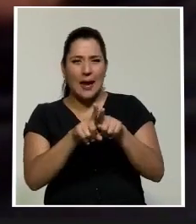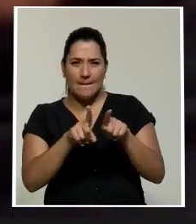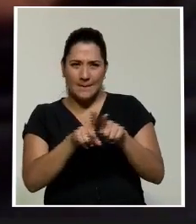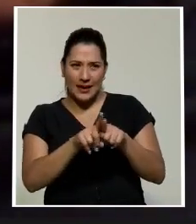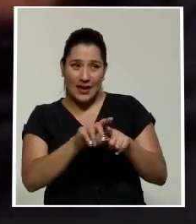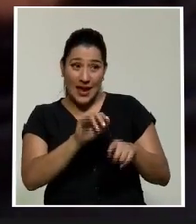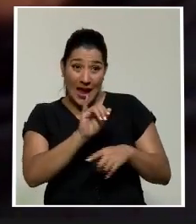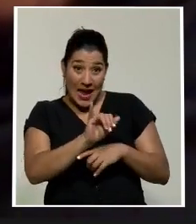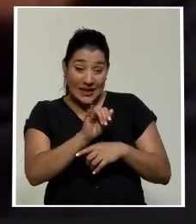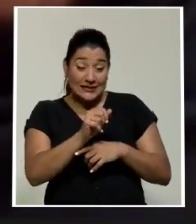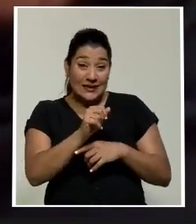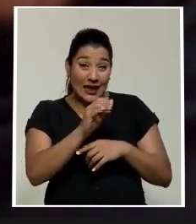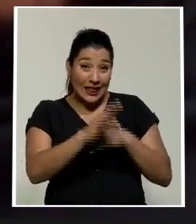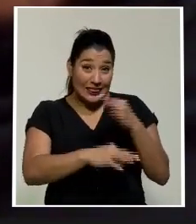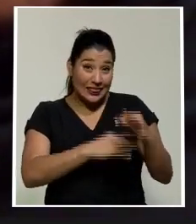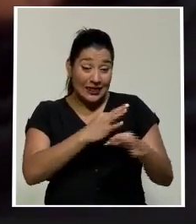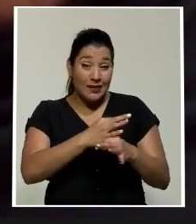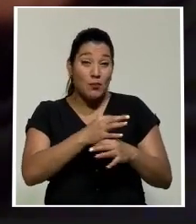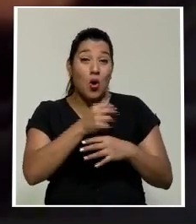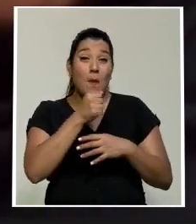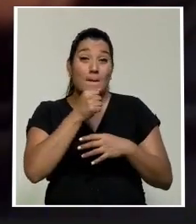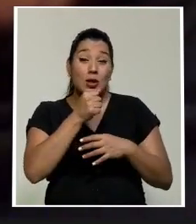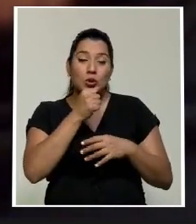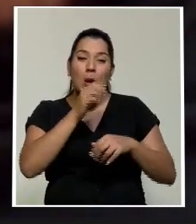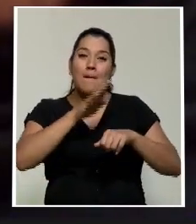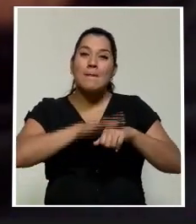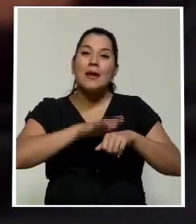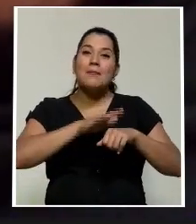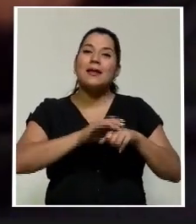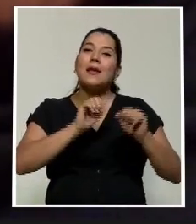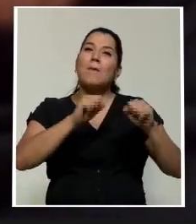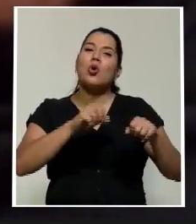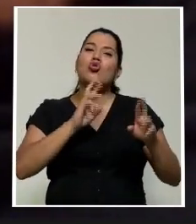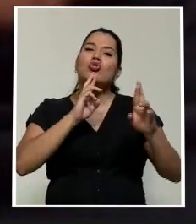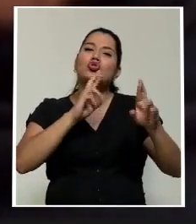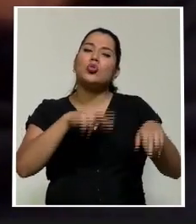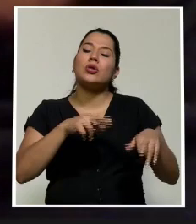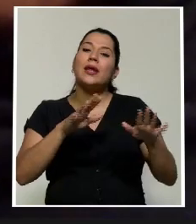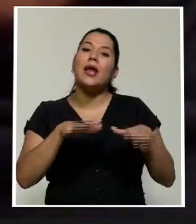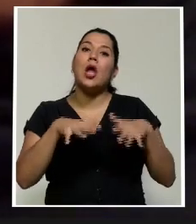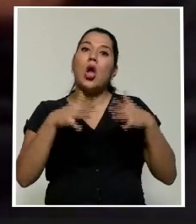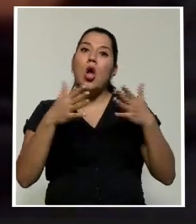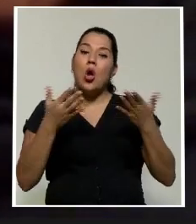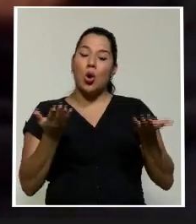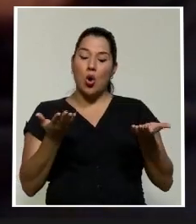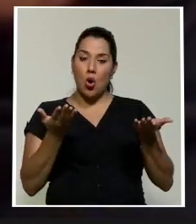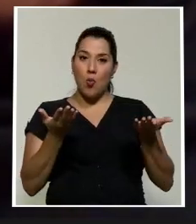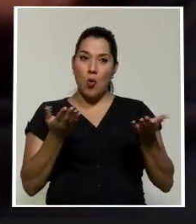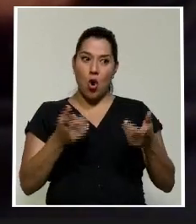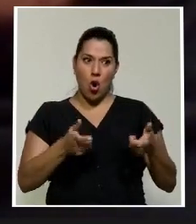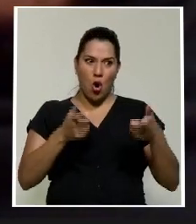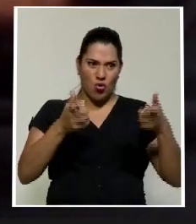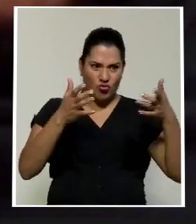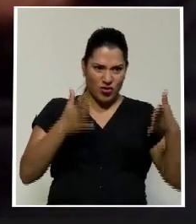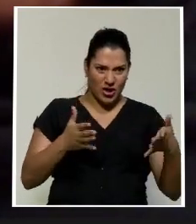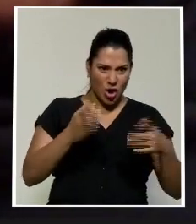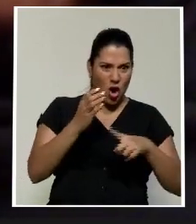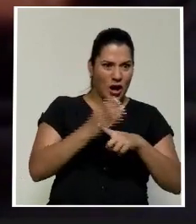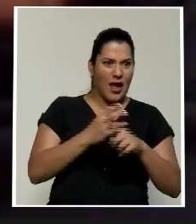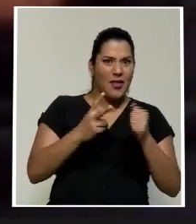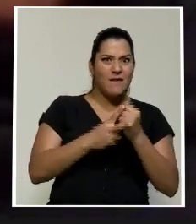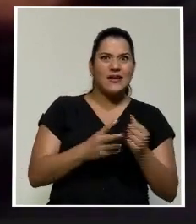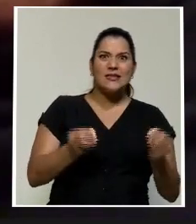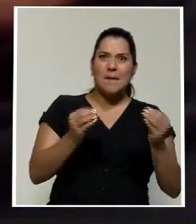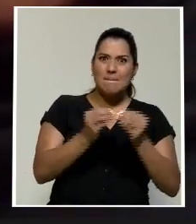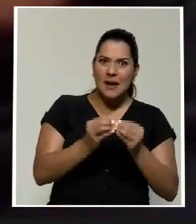de periodismo, María Teresa, permite responder la pregunta de cómo es que los ricos se vuelven cada vez más ricos y